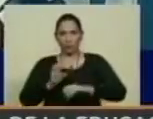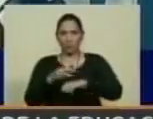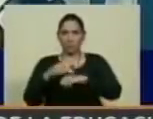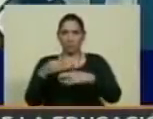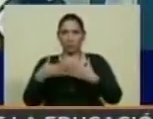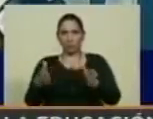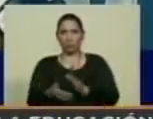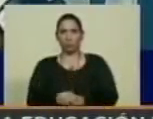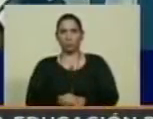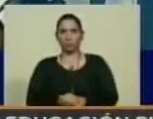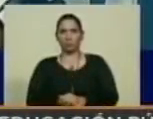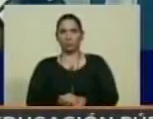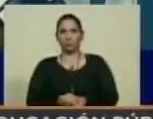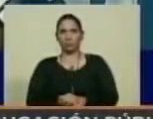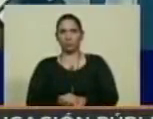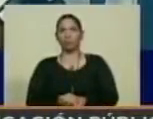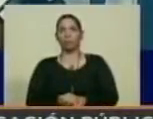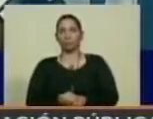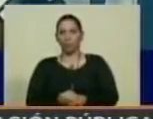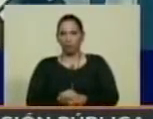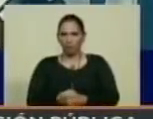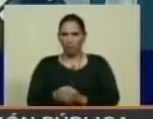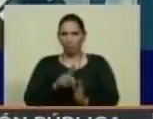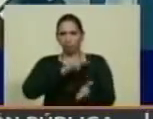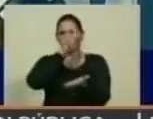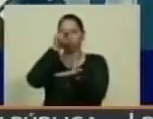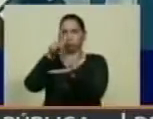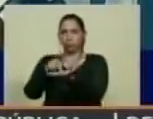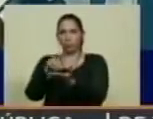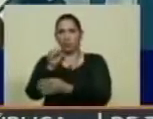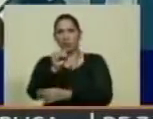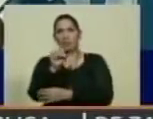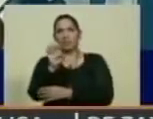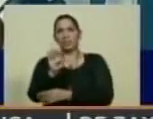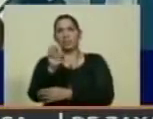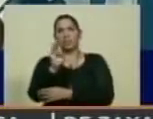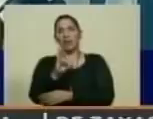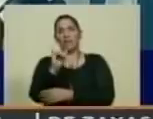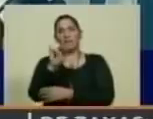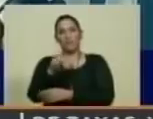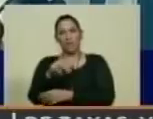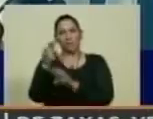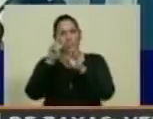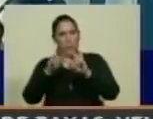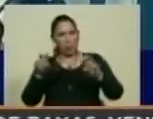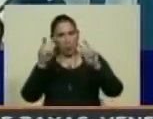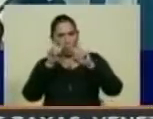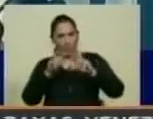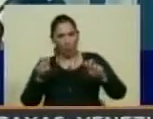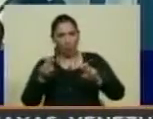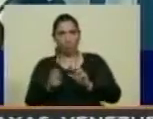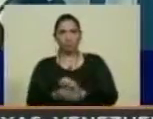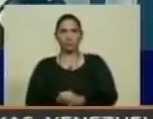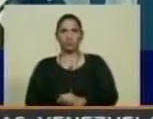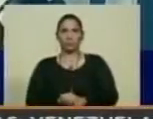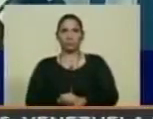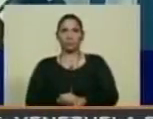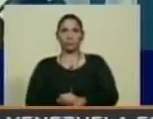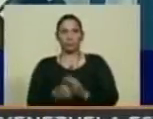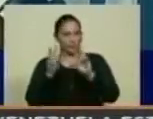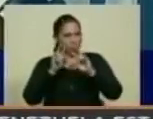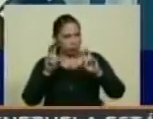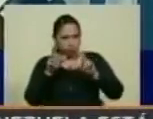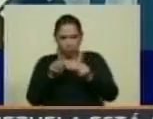Público, quienes se trasladaron a la sede del SEBIN, Plaza Venezuela, efectuando la siguiente diligencia de investigación: inspecciones técnicas